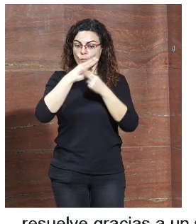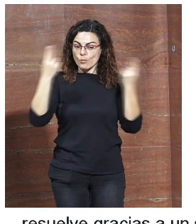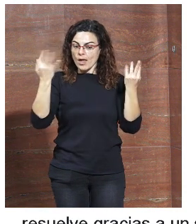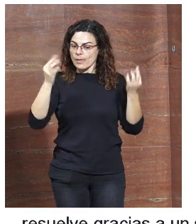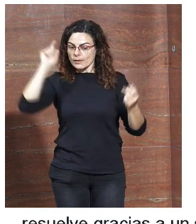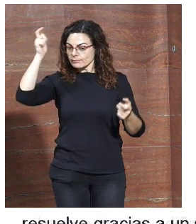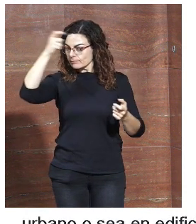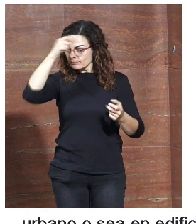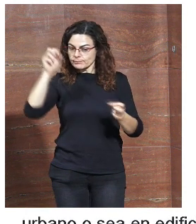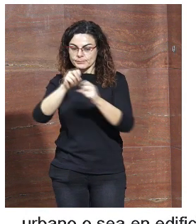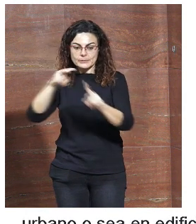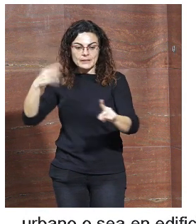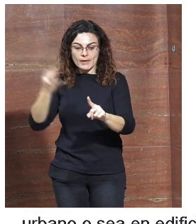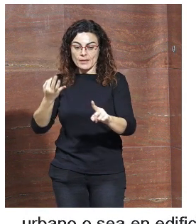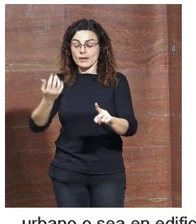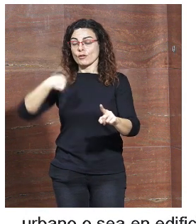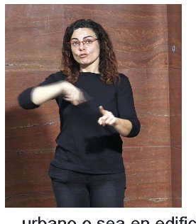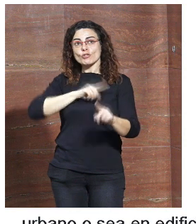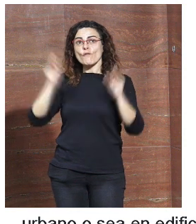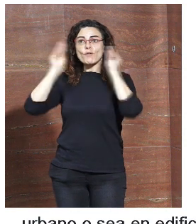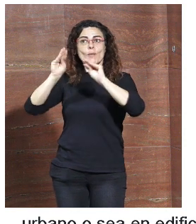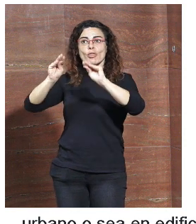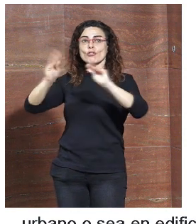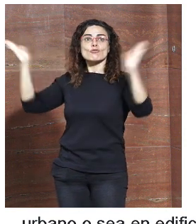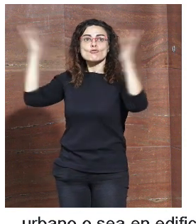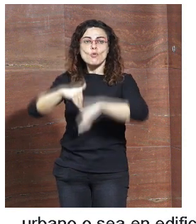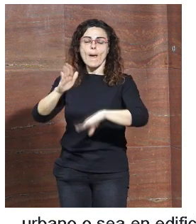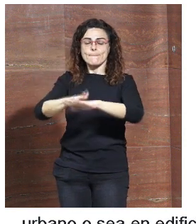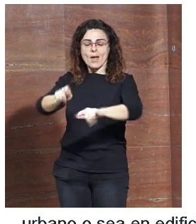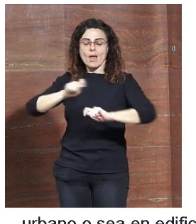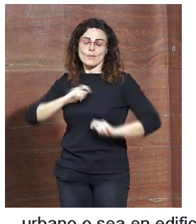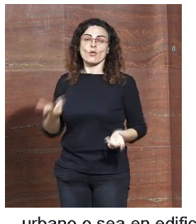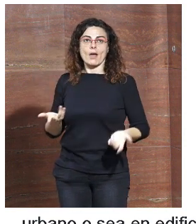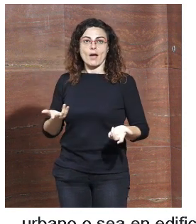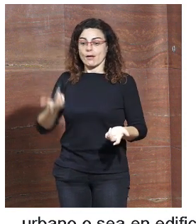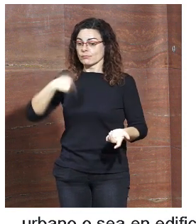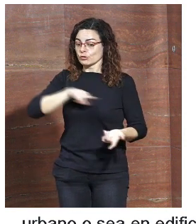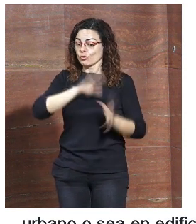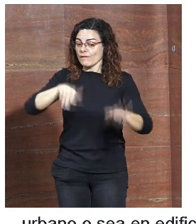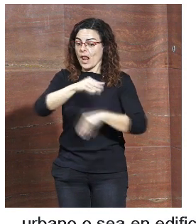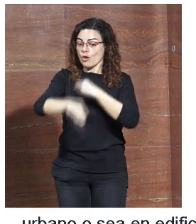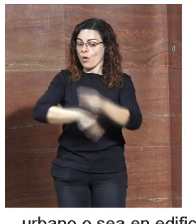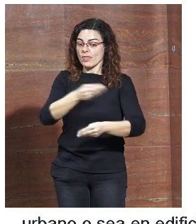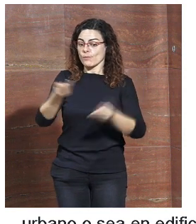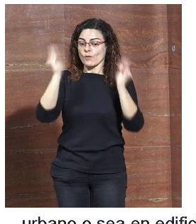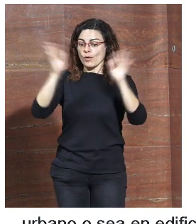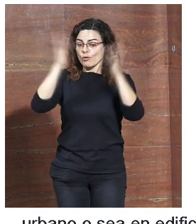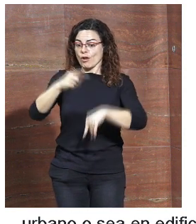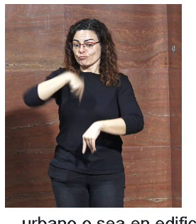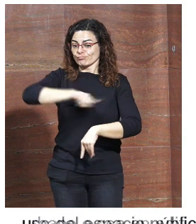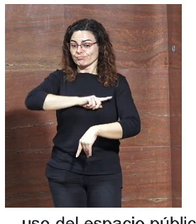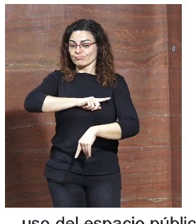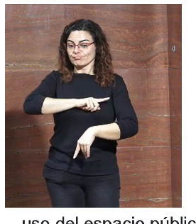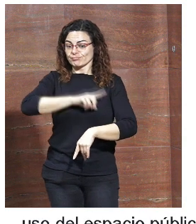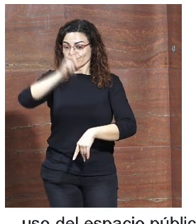Y ninguna normativa nos lo está incorporando. Deberíamos terminar de incorporarlo de una vez. No lo estamos haciendo. Son dos cuerpos ocupan más. Es